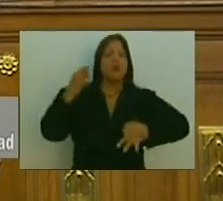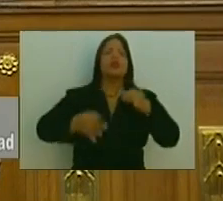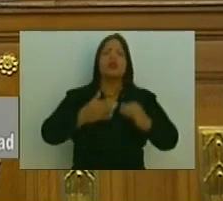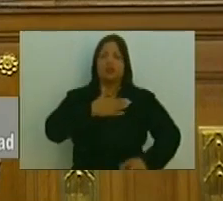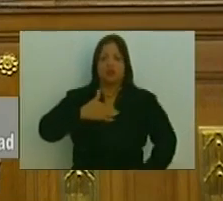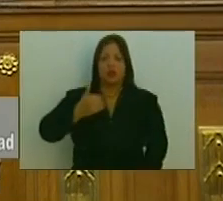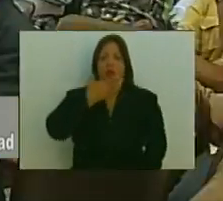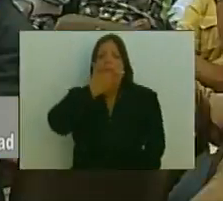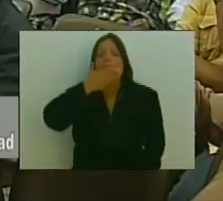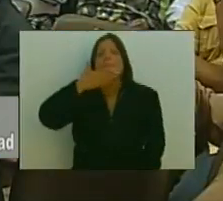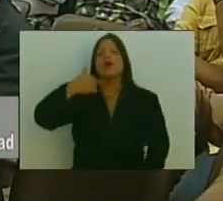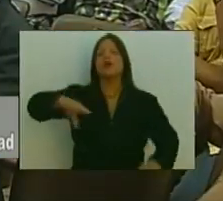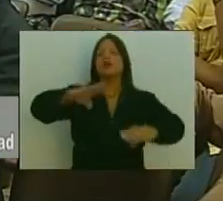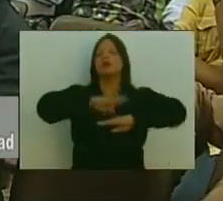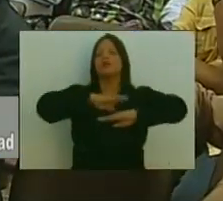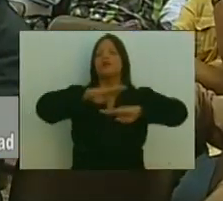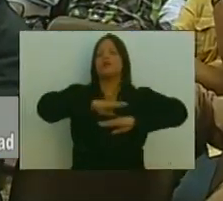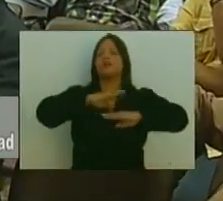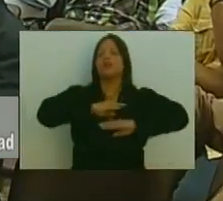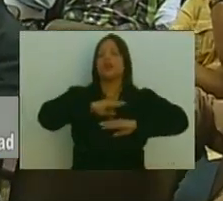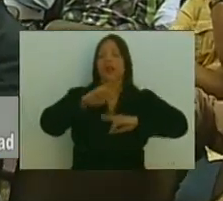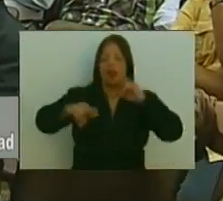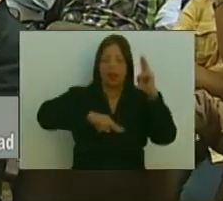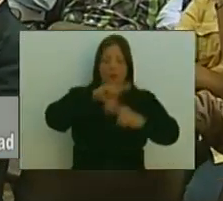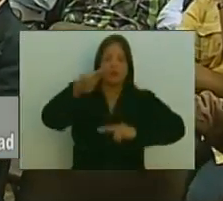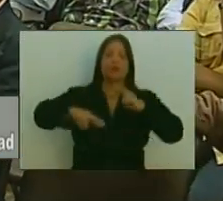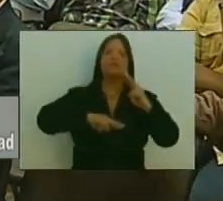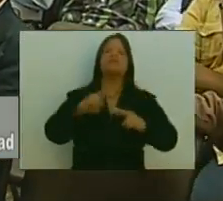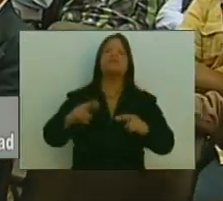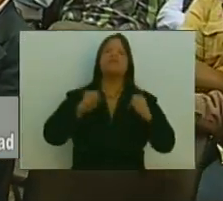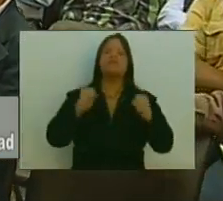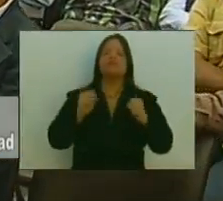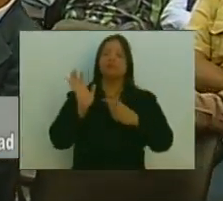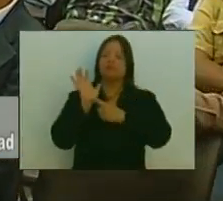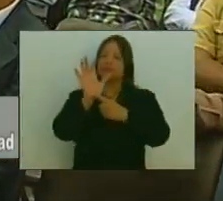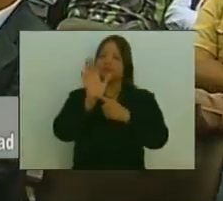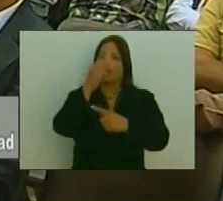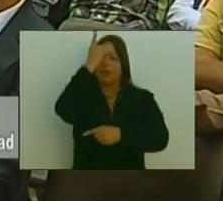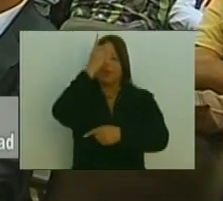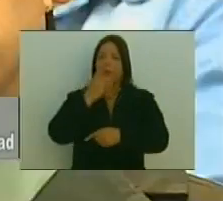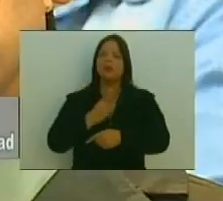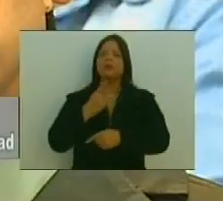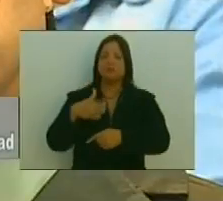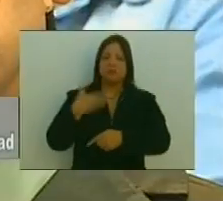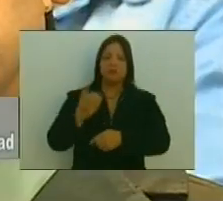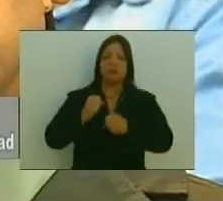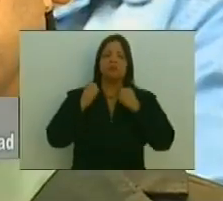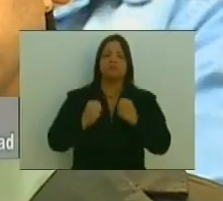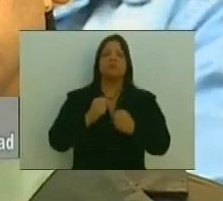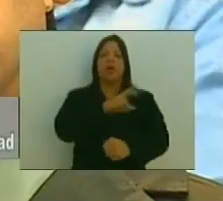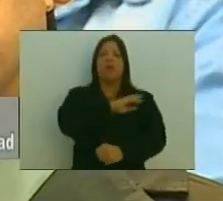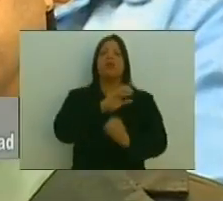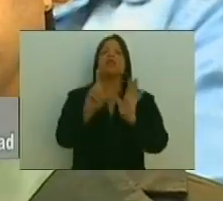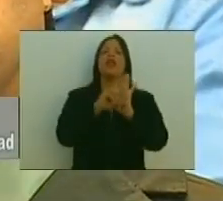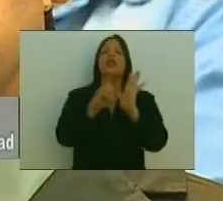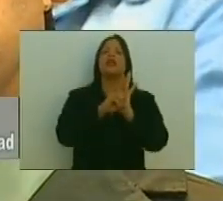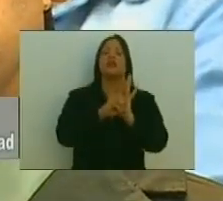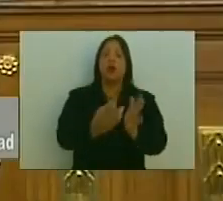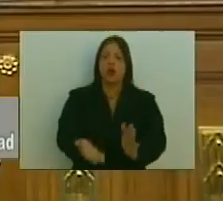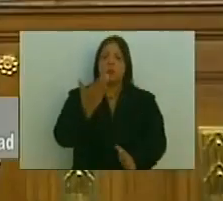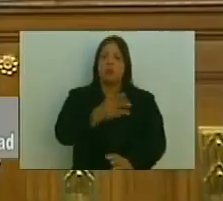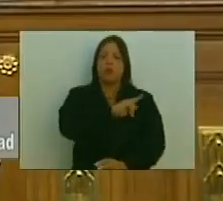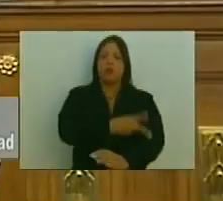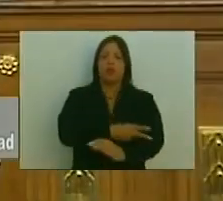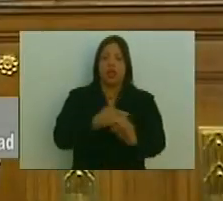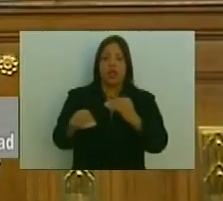que es más que suficiente para que sigamos siendo visibilizados y podamos blindar nuestros derechos. Algo bien importante